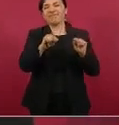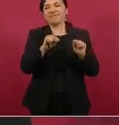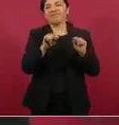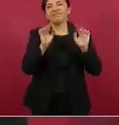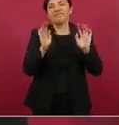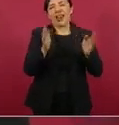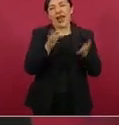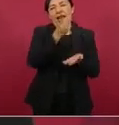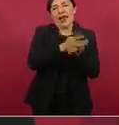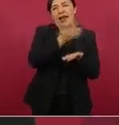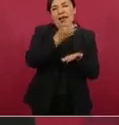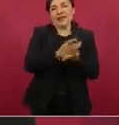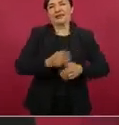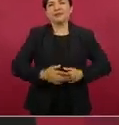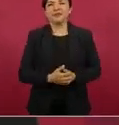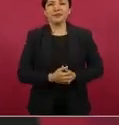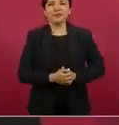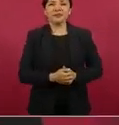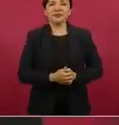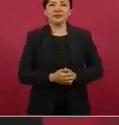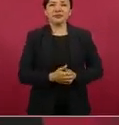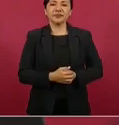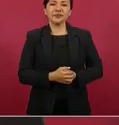como se dice en el béisbol.